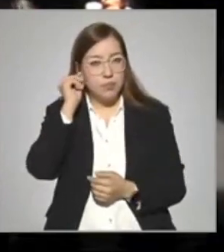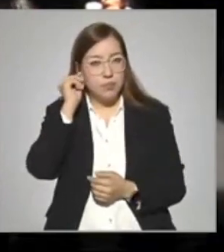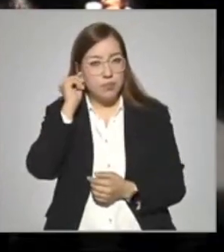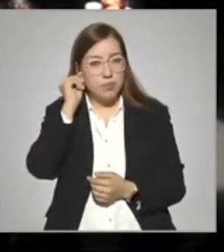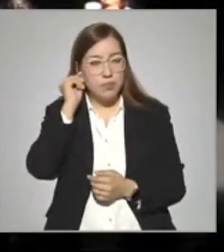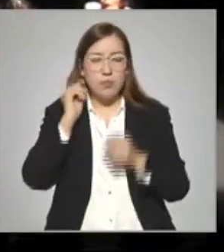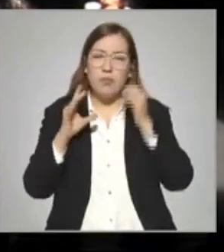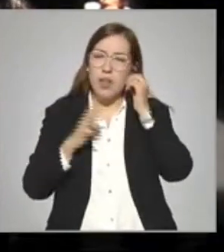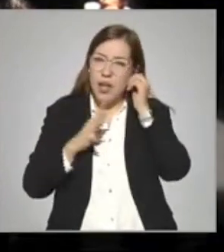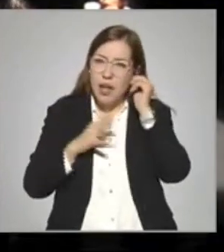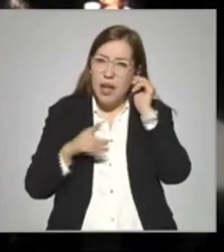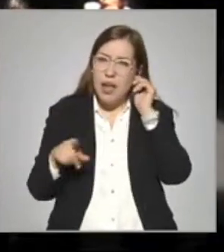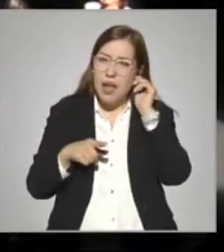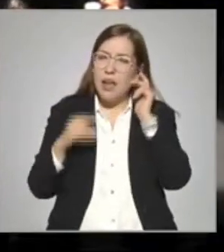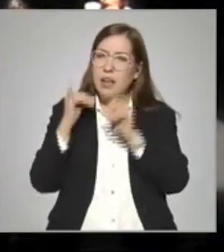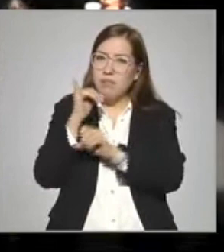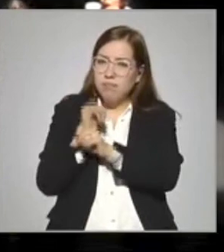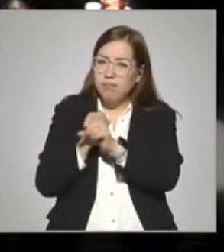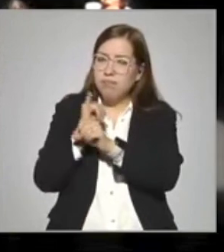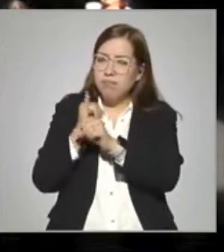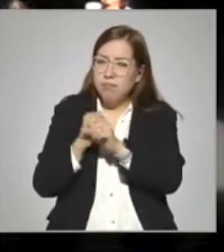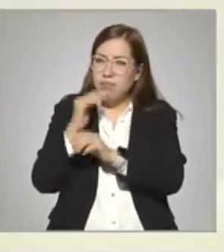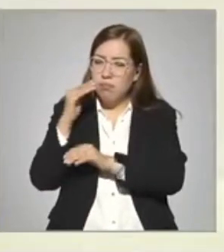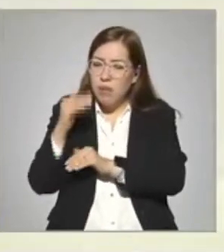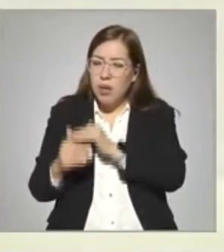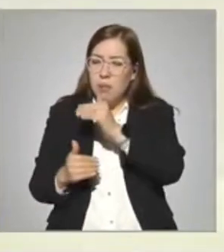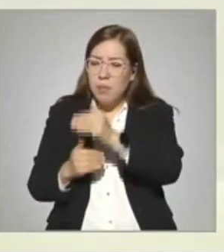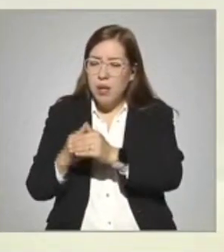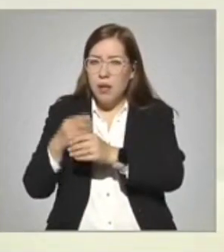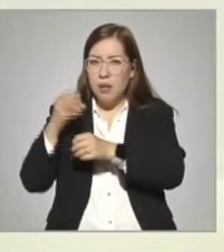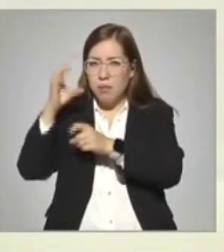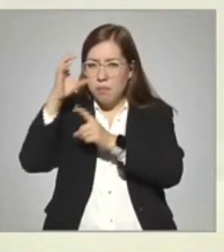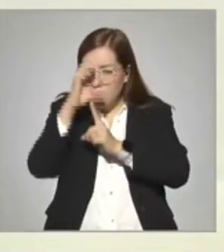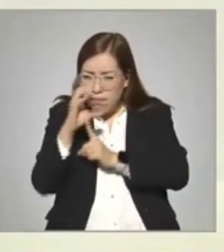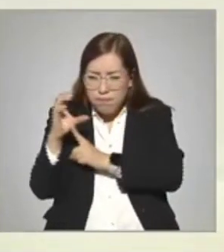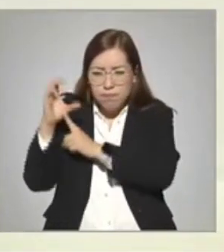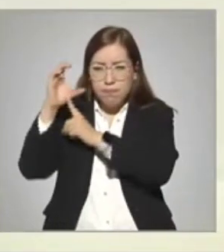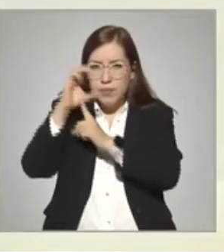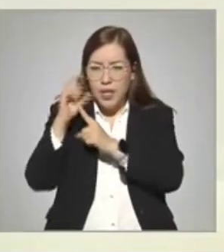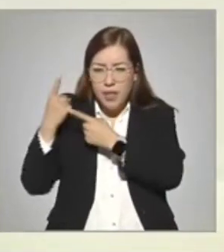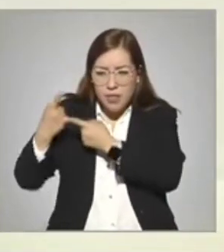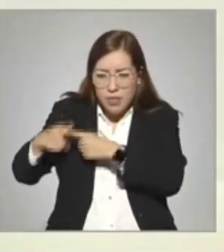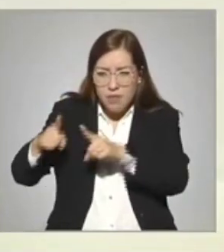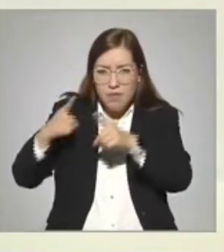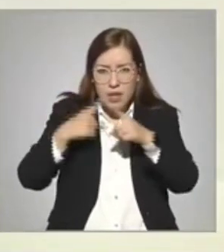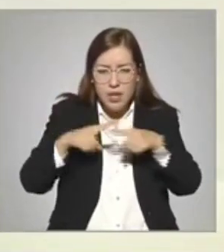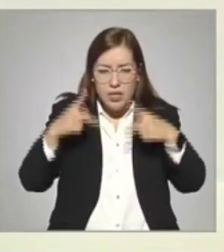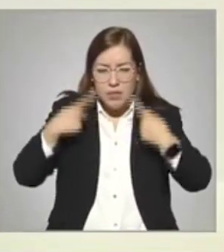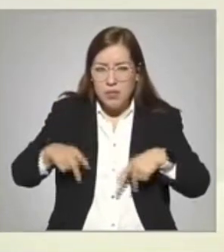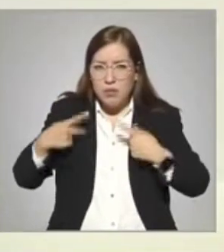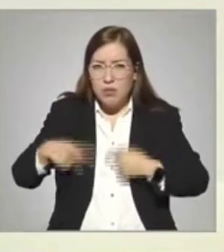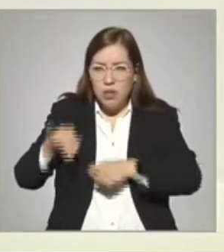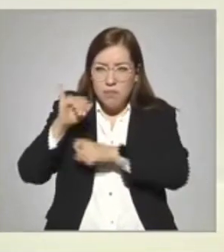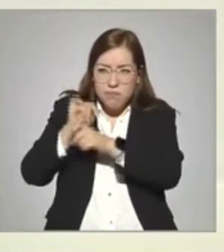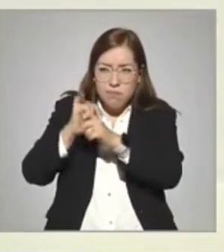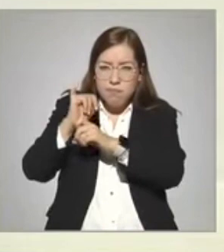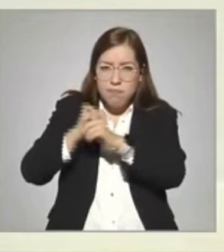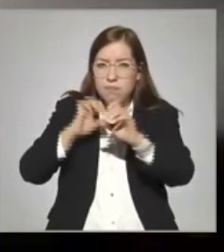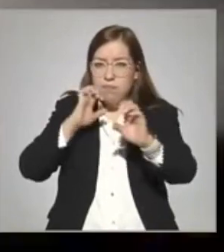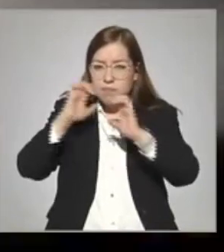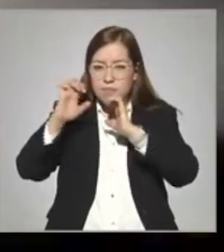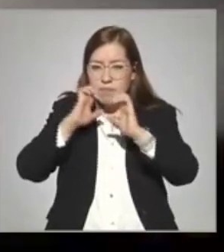seguir ciertas pistas, va entrevistando a diferentes personas que viven en el edificio donde sucedió el